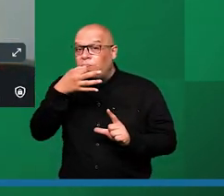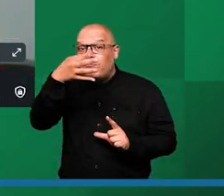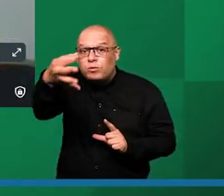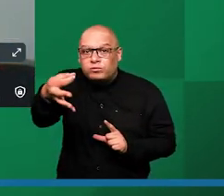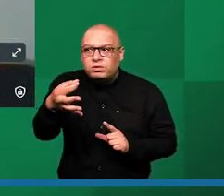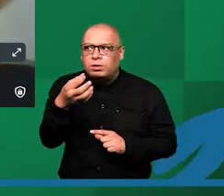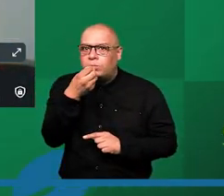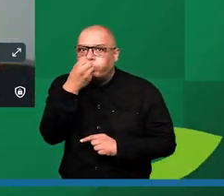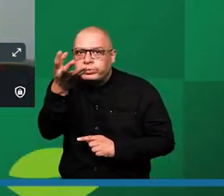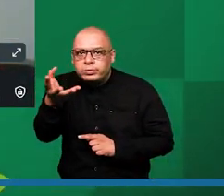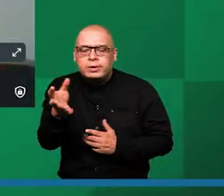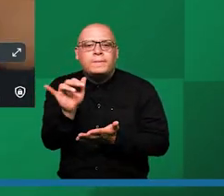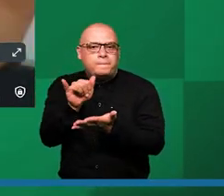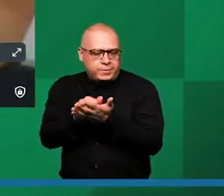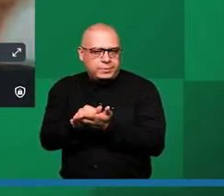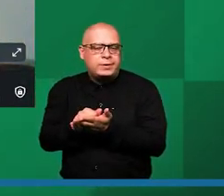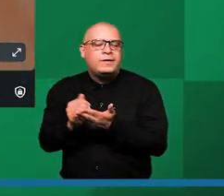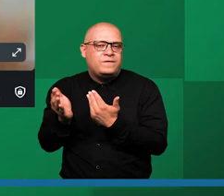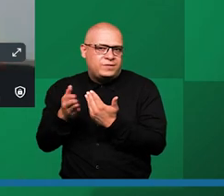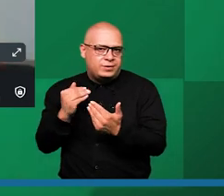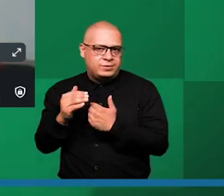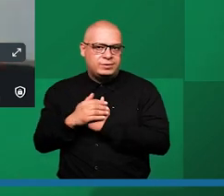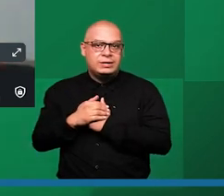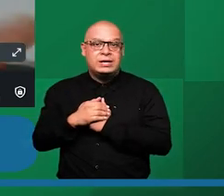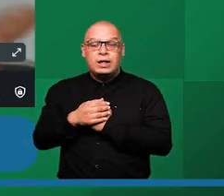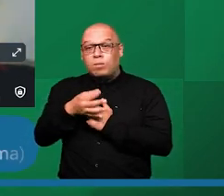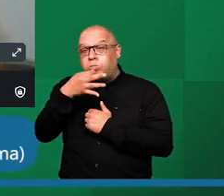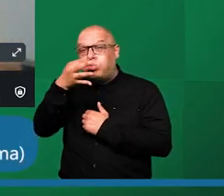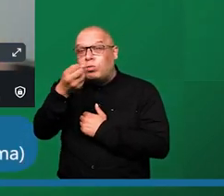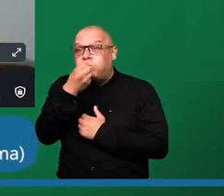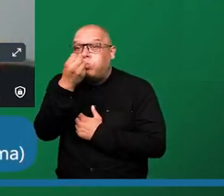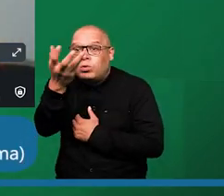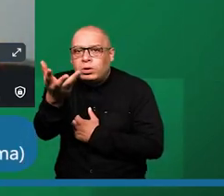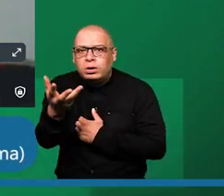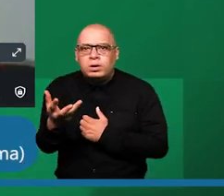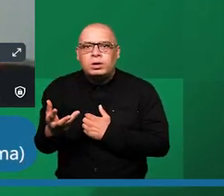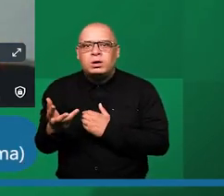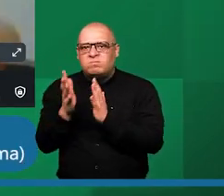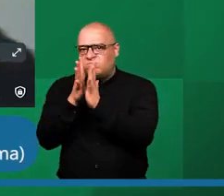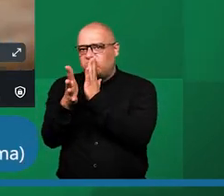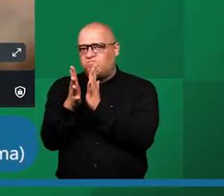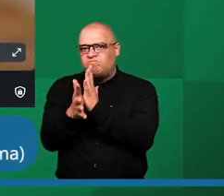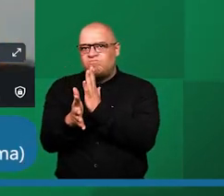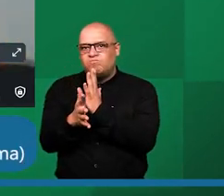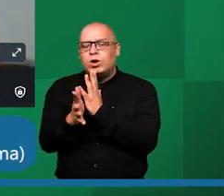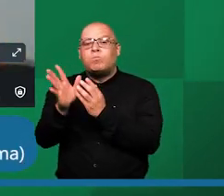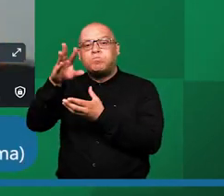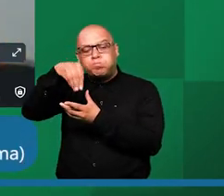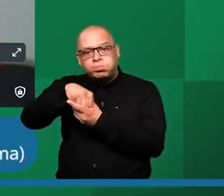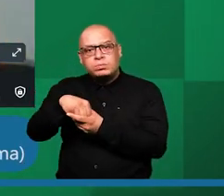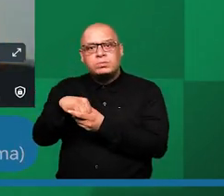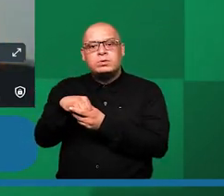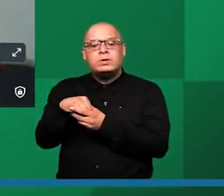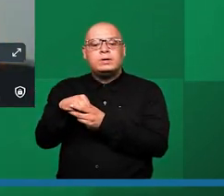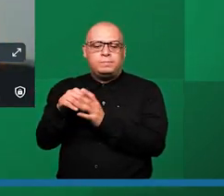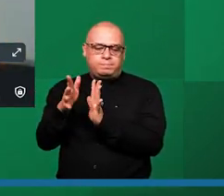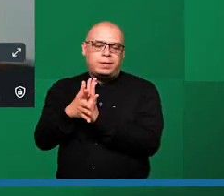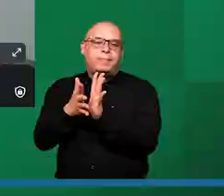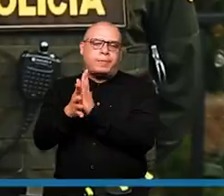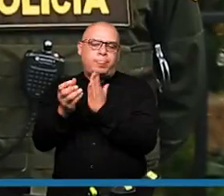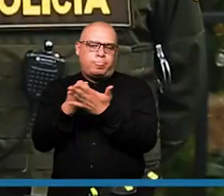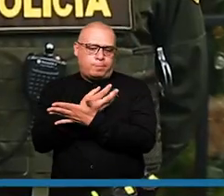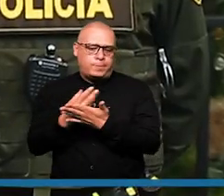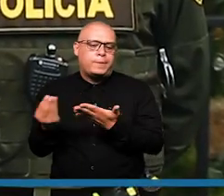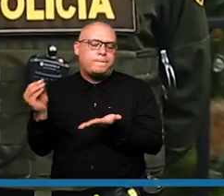vez el más sencillo. Y en el banner A Denunciar puede poner cualquier tipo de denuncia y de una vez le arroja el radicado o el número de